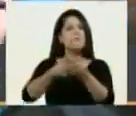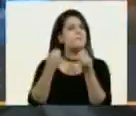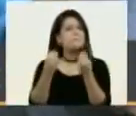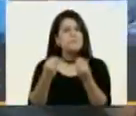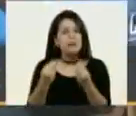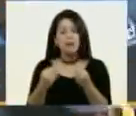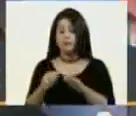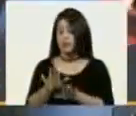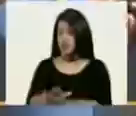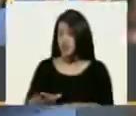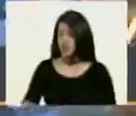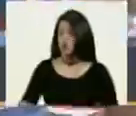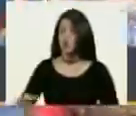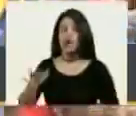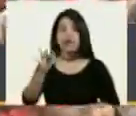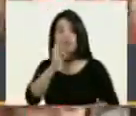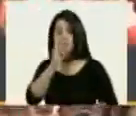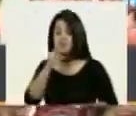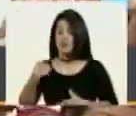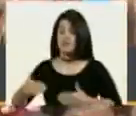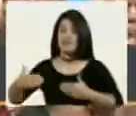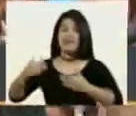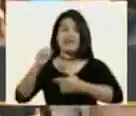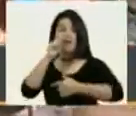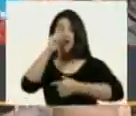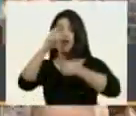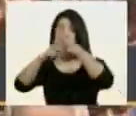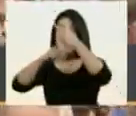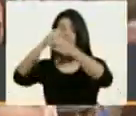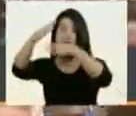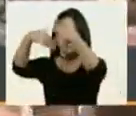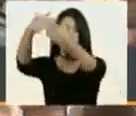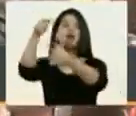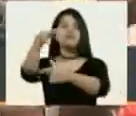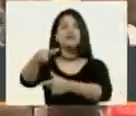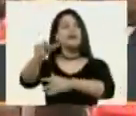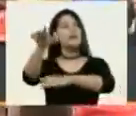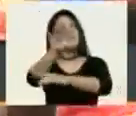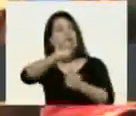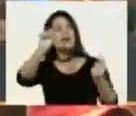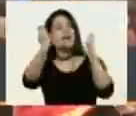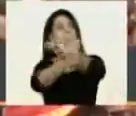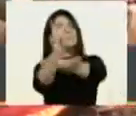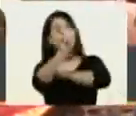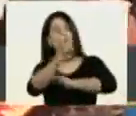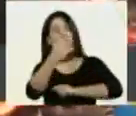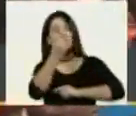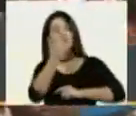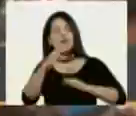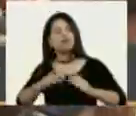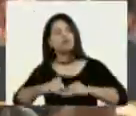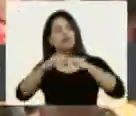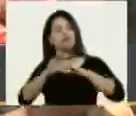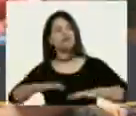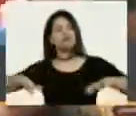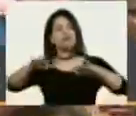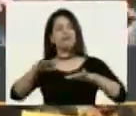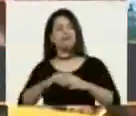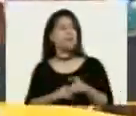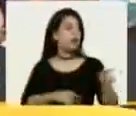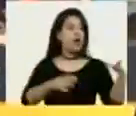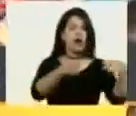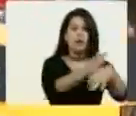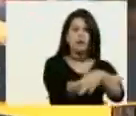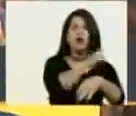nietos tengan la patria que se merecen. Ellos, esa derecha, no puede gobernar este país, no